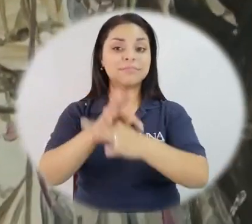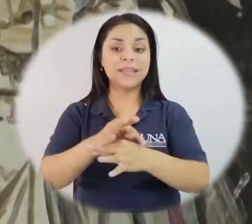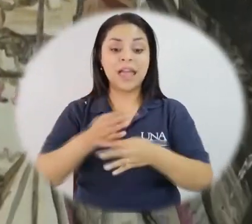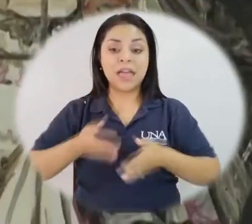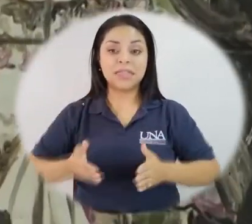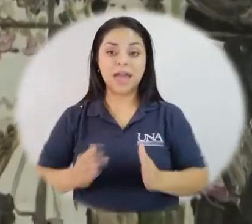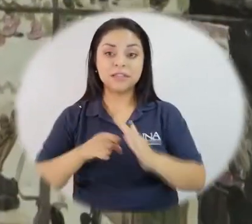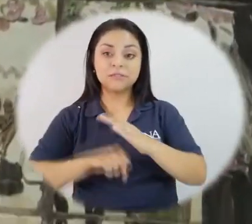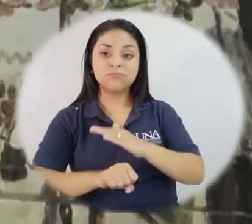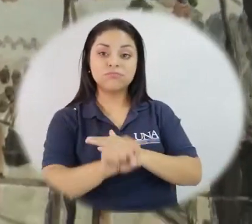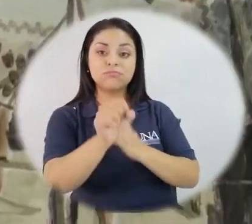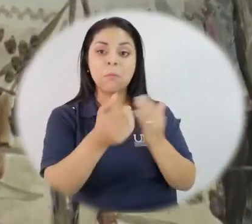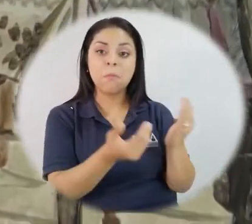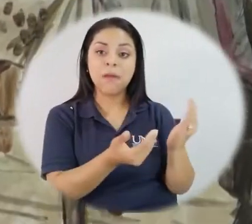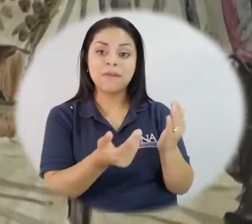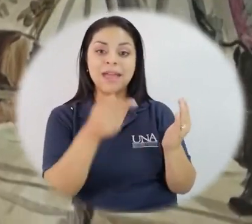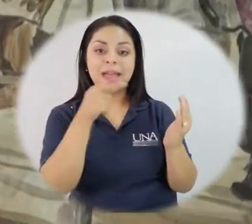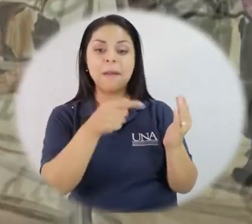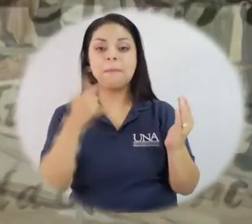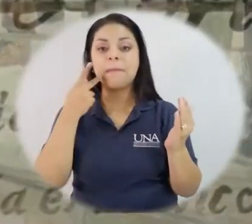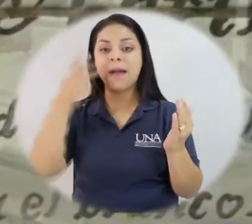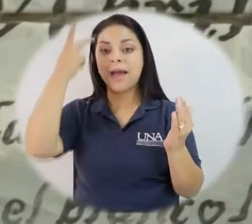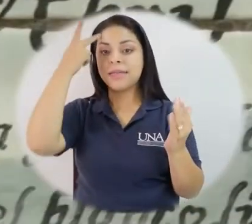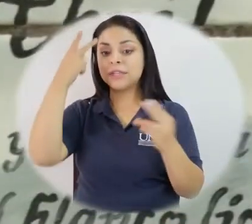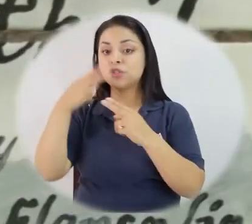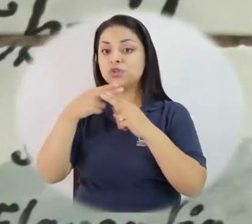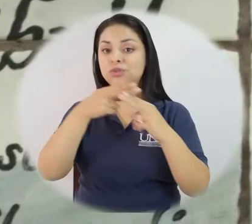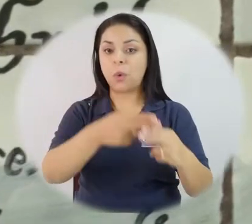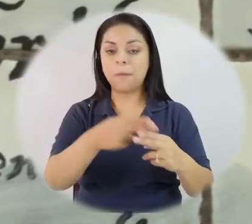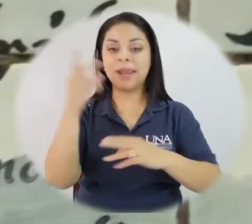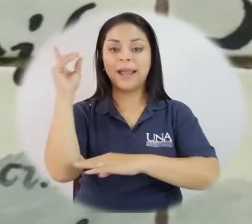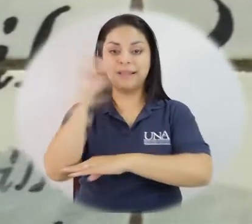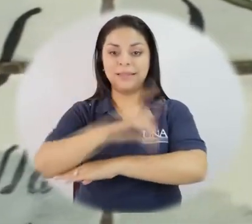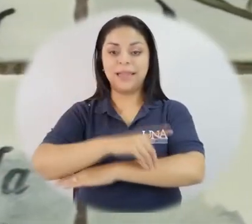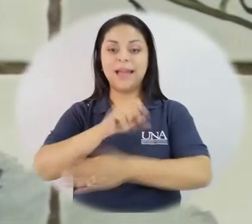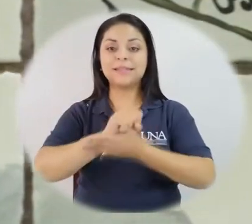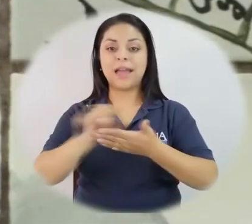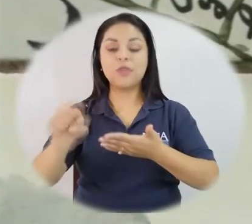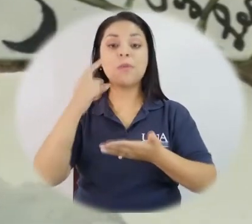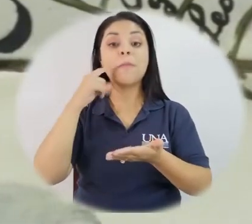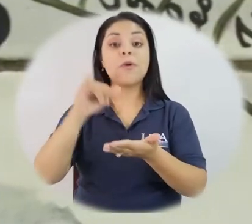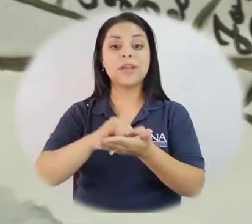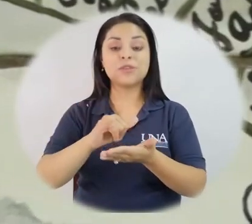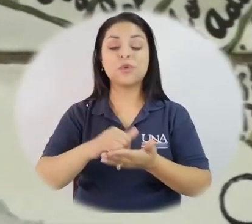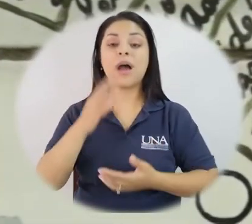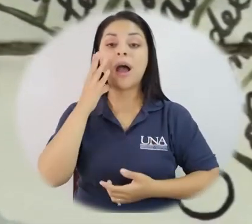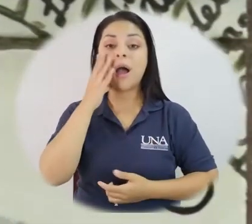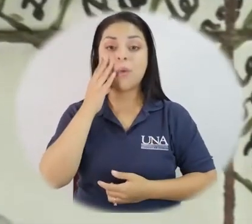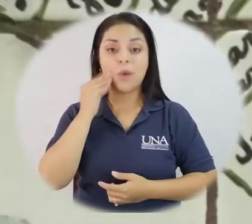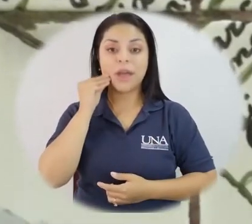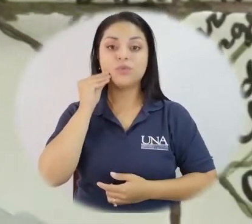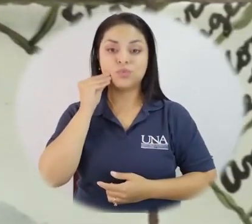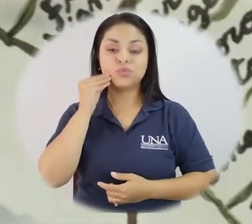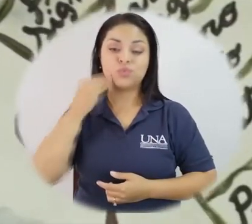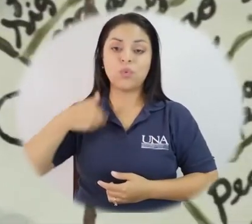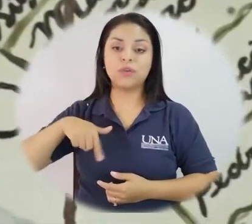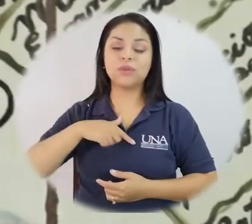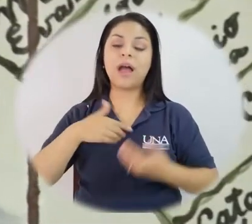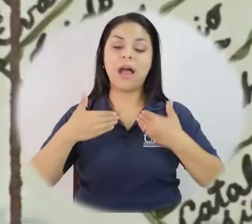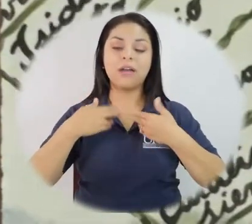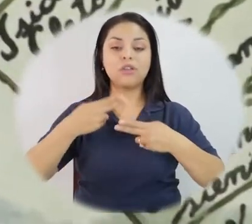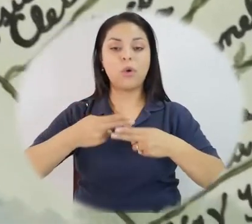que cuando nacía un bebé, los padres le ponían el nombre del día del santo. Por eso nuestros abuelos tienen nombres